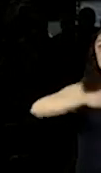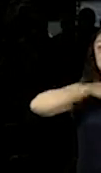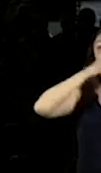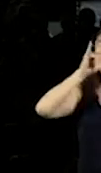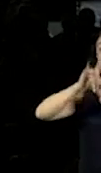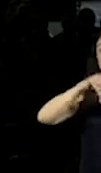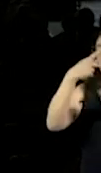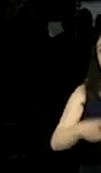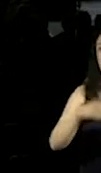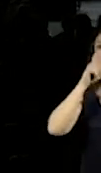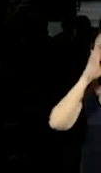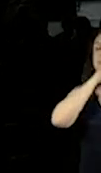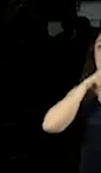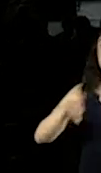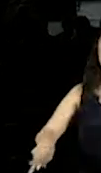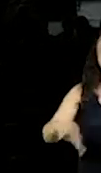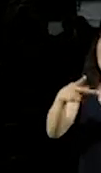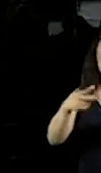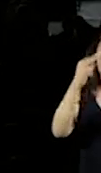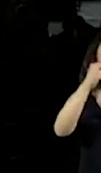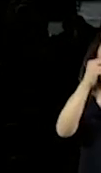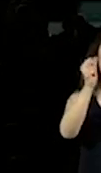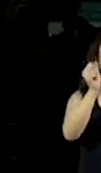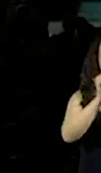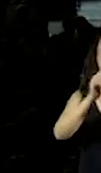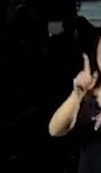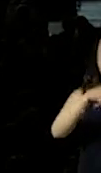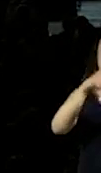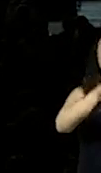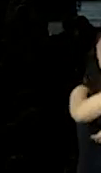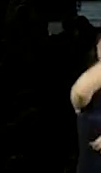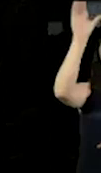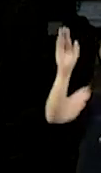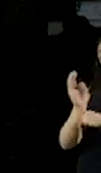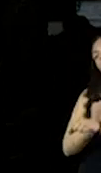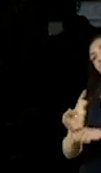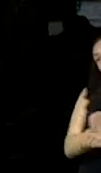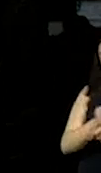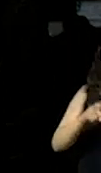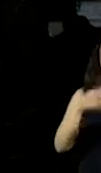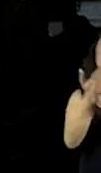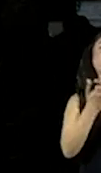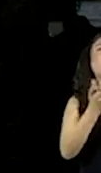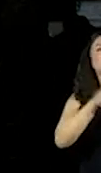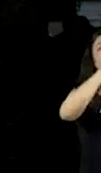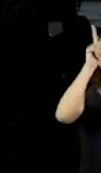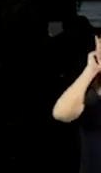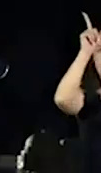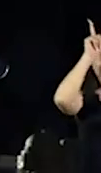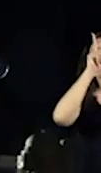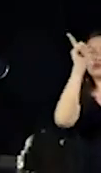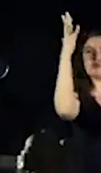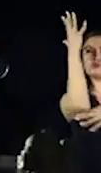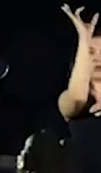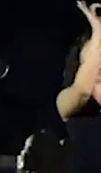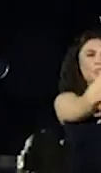Aguascalientes que venden nubes de colores cielos morados rosas alboradas crepúsculos dorados y